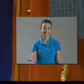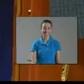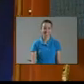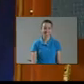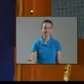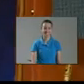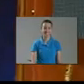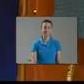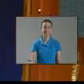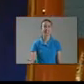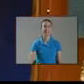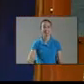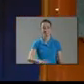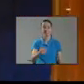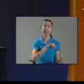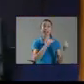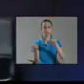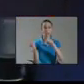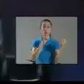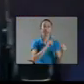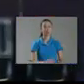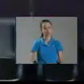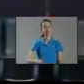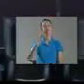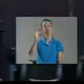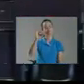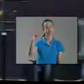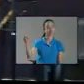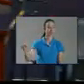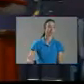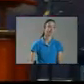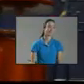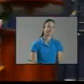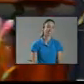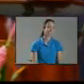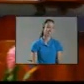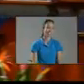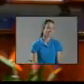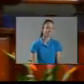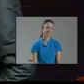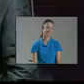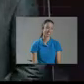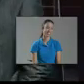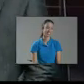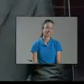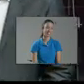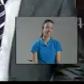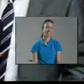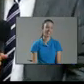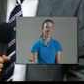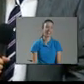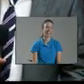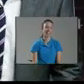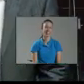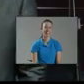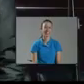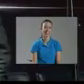Y yo no lo sabía. No estaba en mis planes. Apóstol, usted estaba pensando comprar algo.